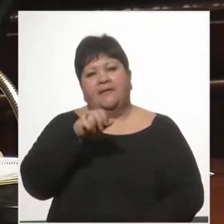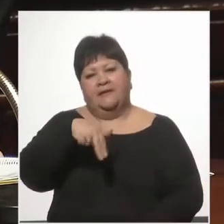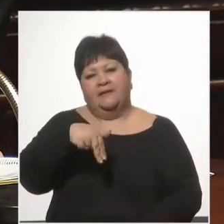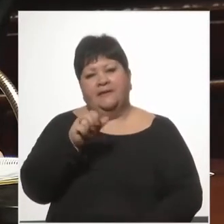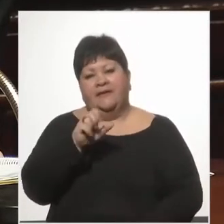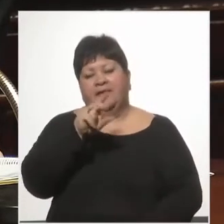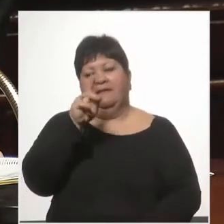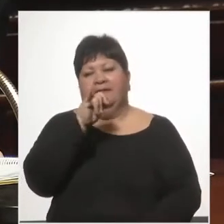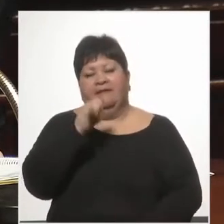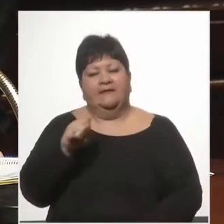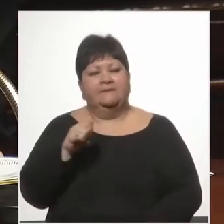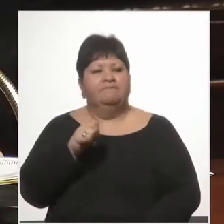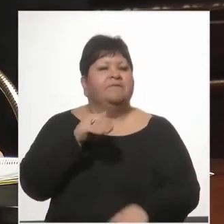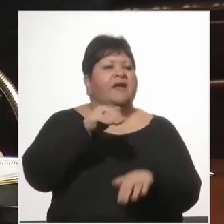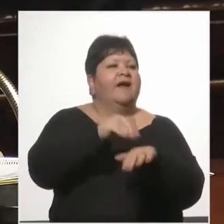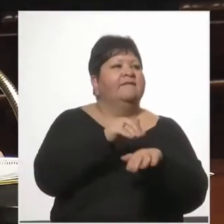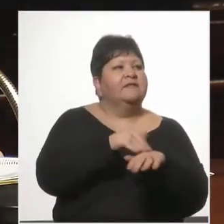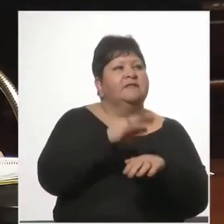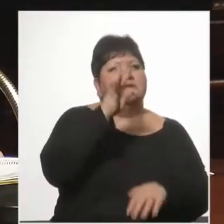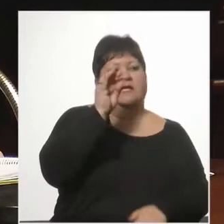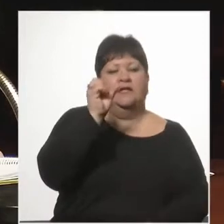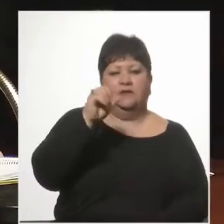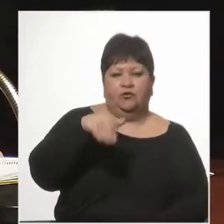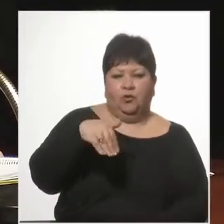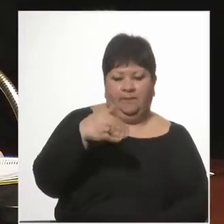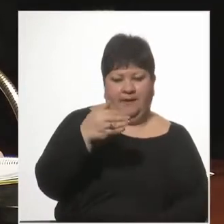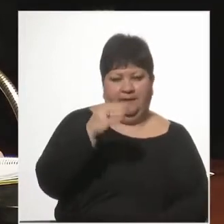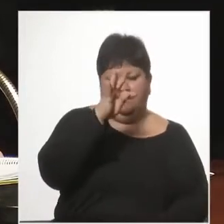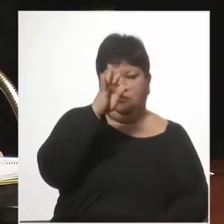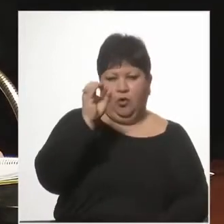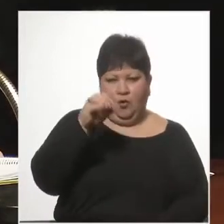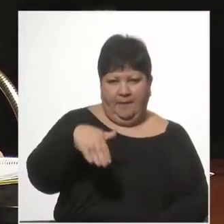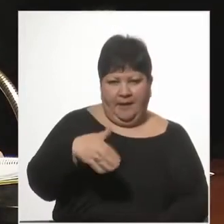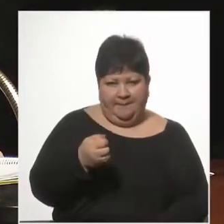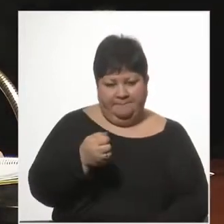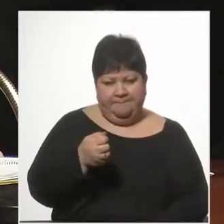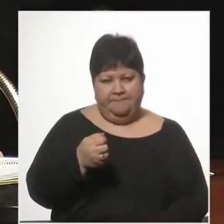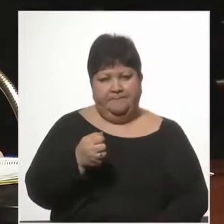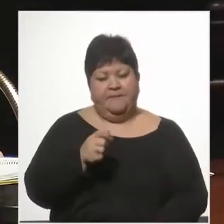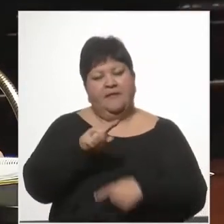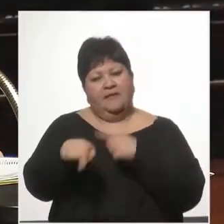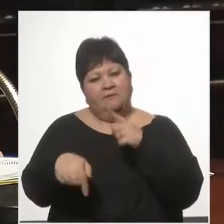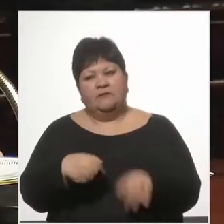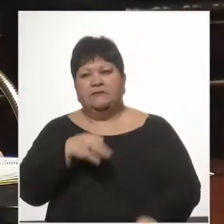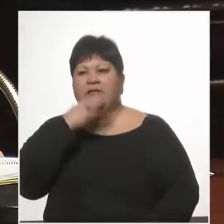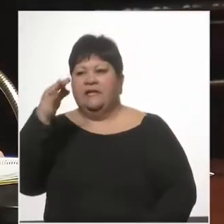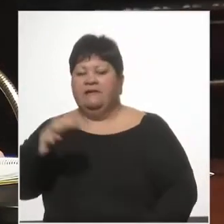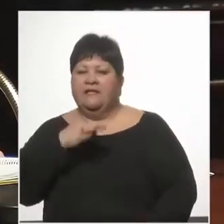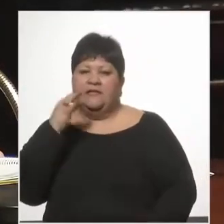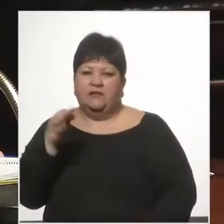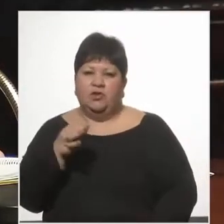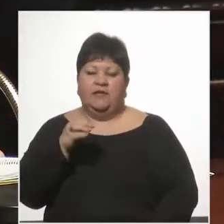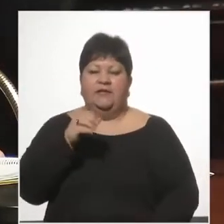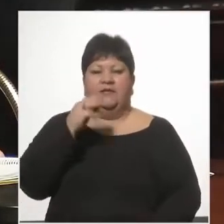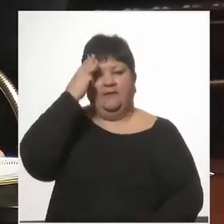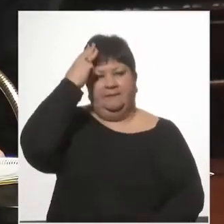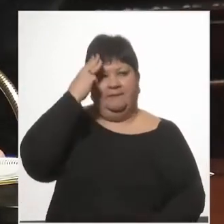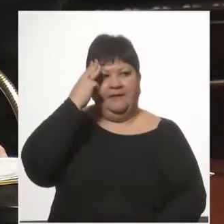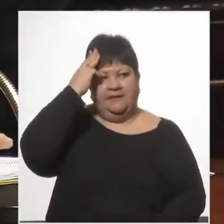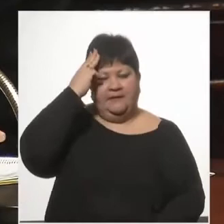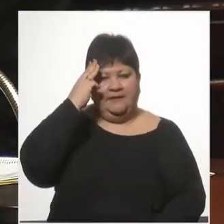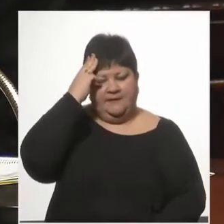y ordena continuar las actuaciones, lo que también está plasmado en las declaraciones de Manini en la carpeta